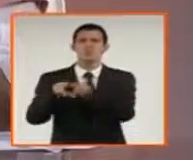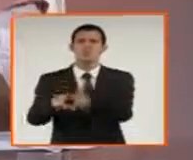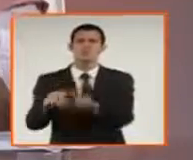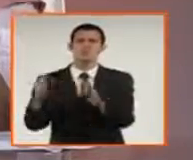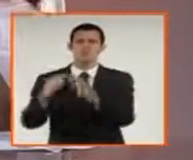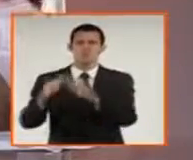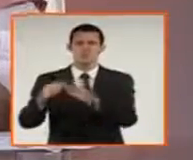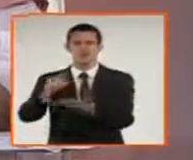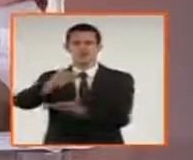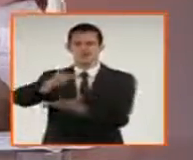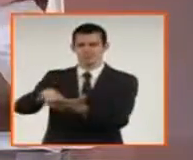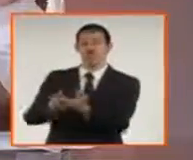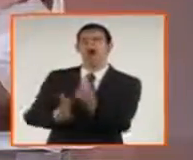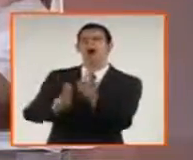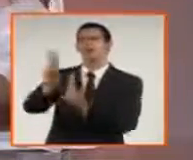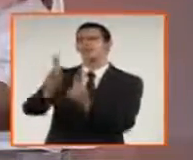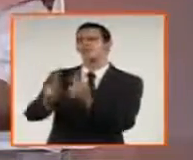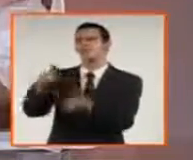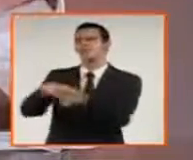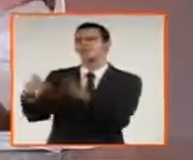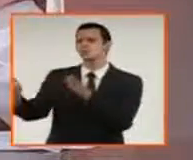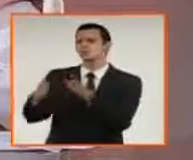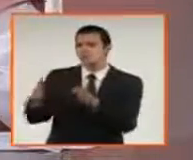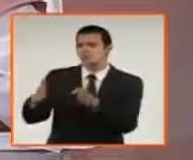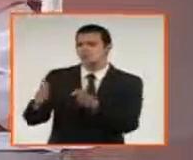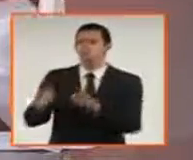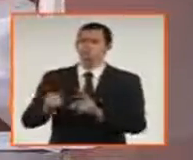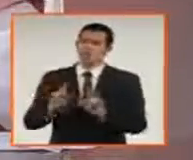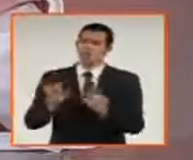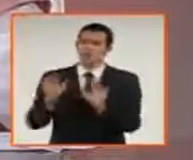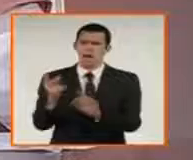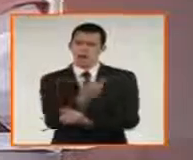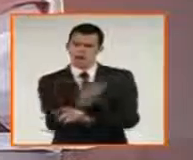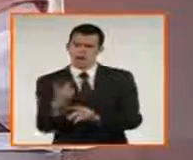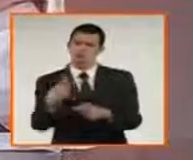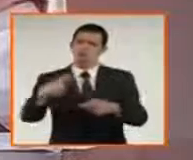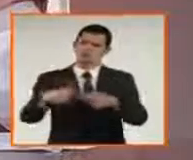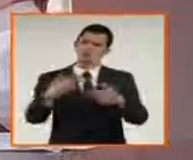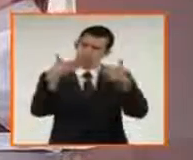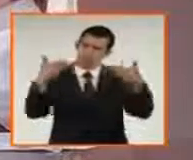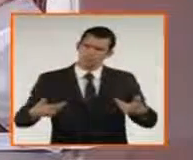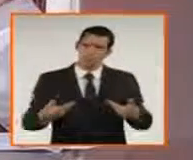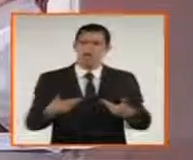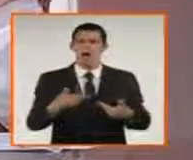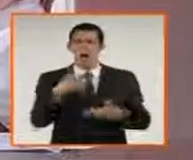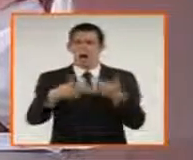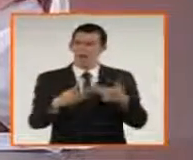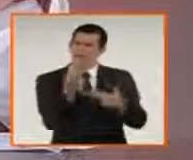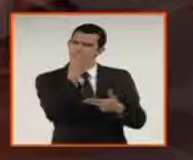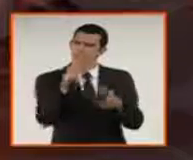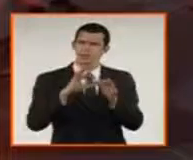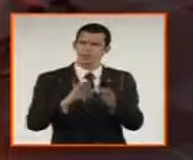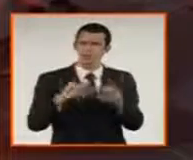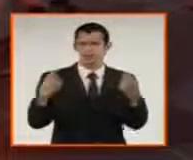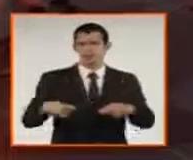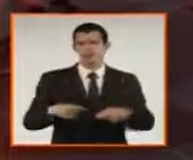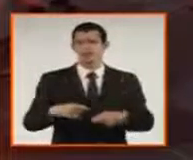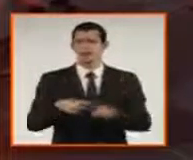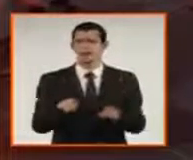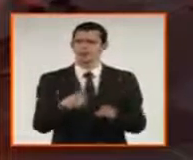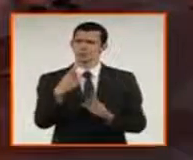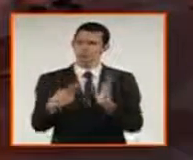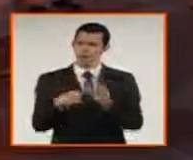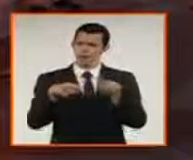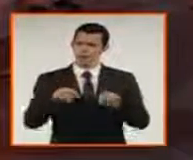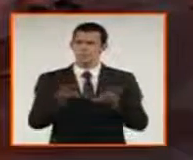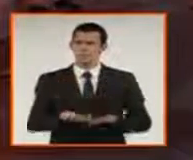por el deber de auxilio mutuo consustancial a este tipo de relación. Ya. Gracias, Ana María. Vamos a hacer otra pausa y vamos al final